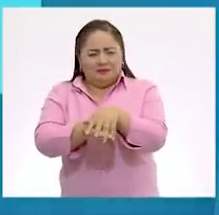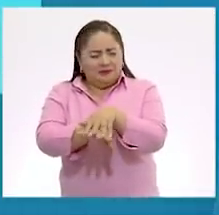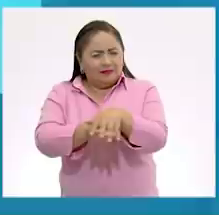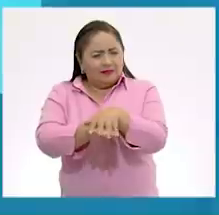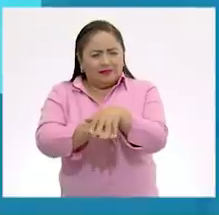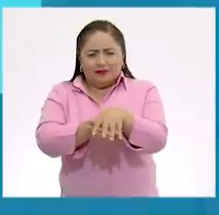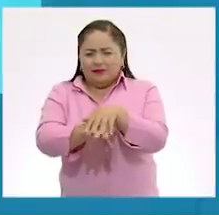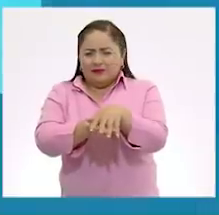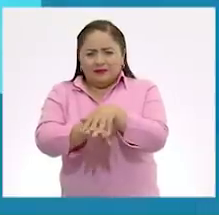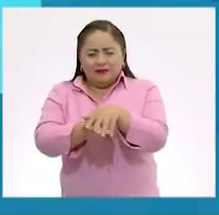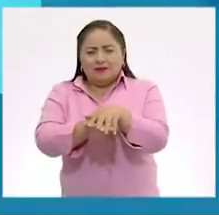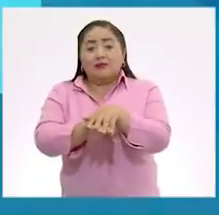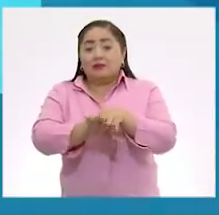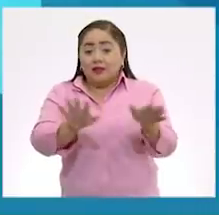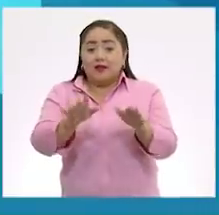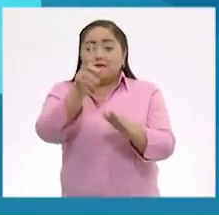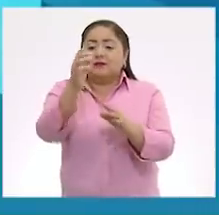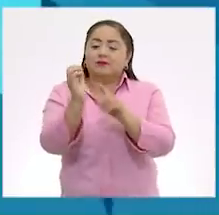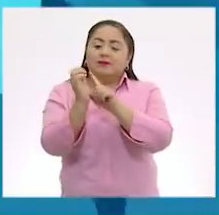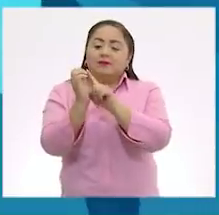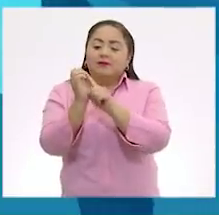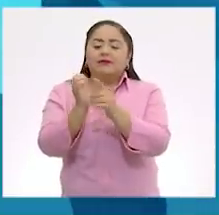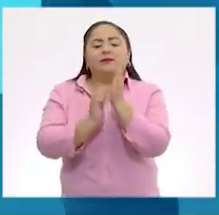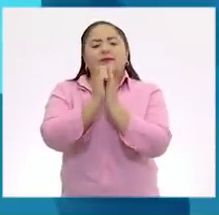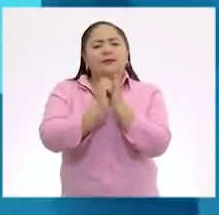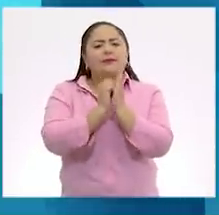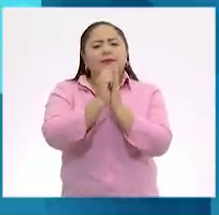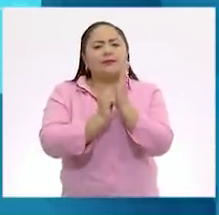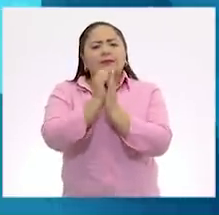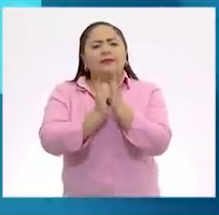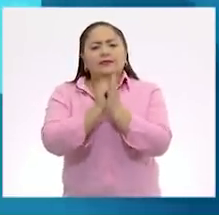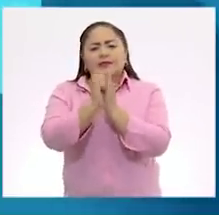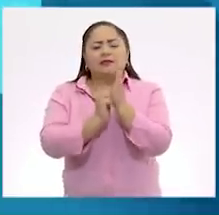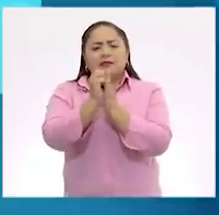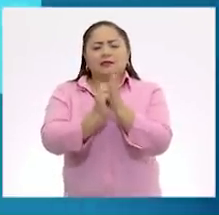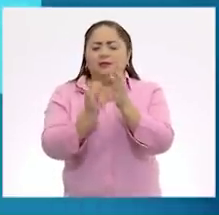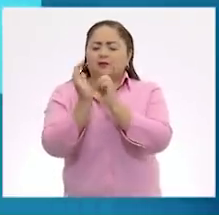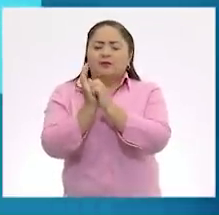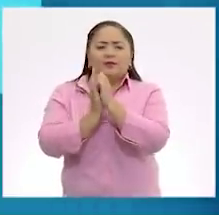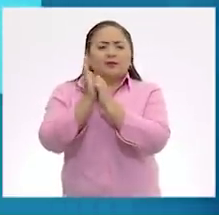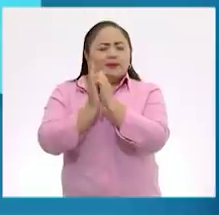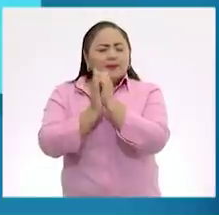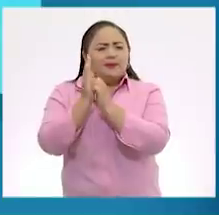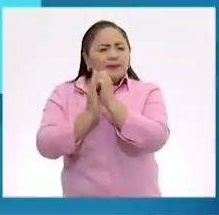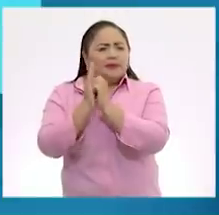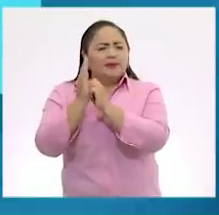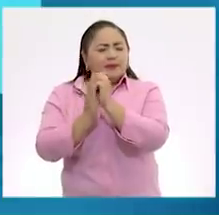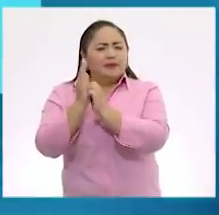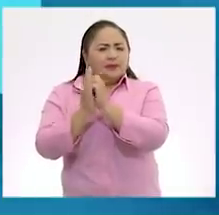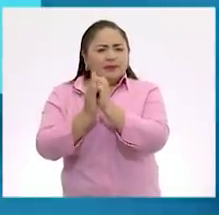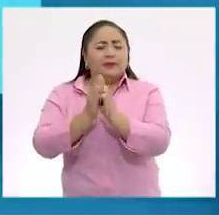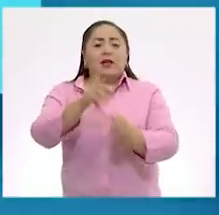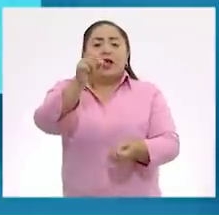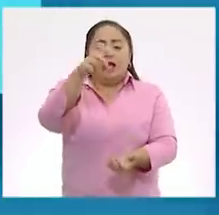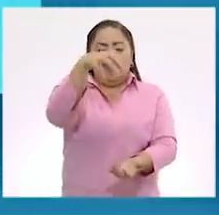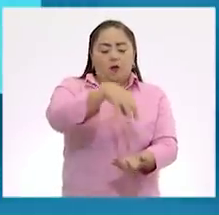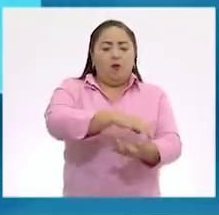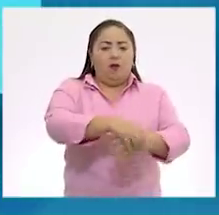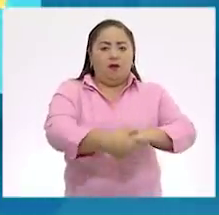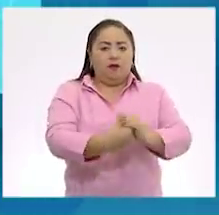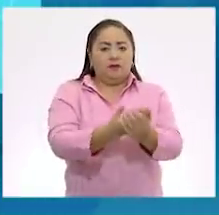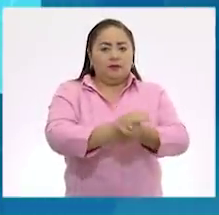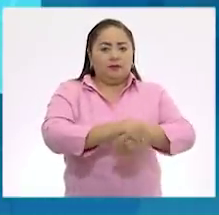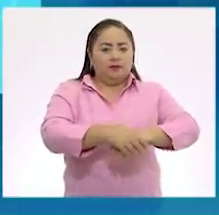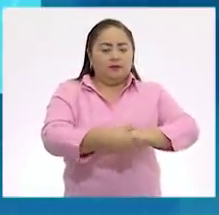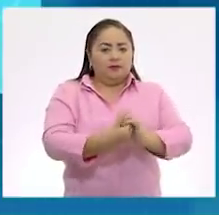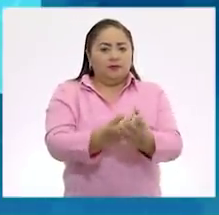dedos. Ahora haz como que rasguñas la palma de tus manos para lavar tus uñas. Enjuaga tus manos con